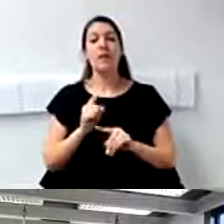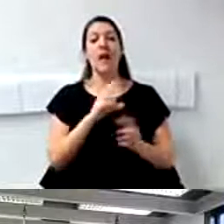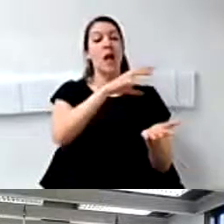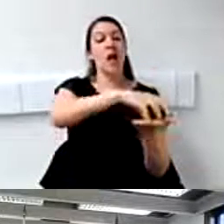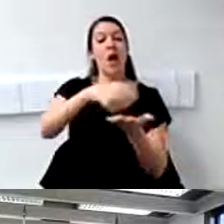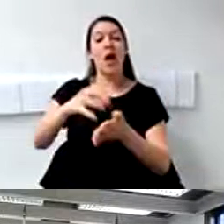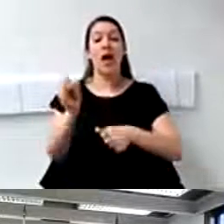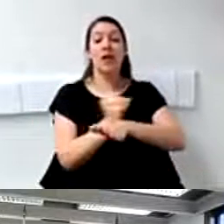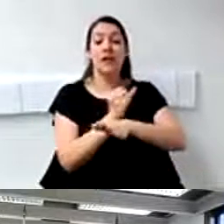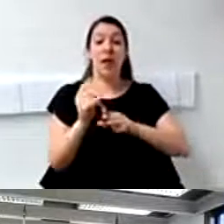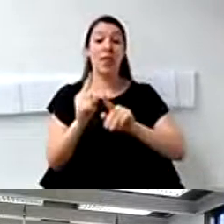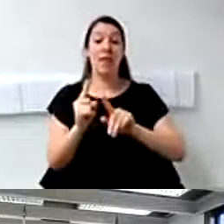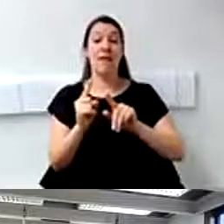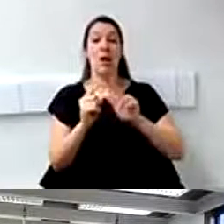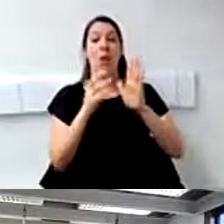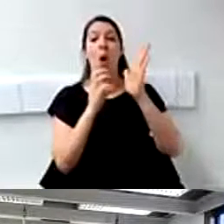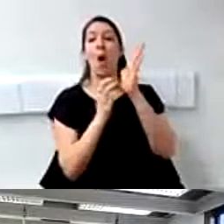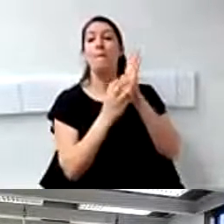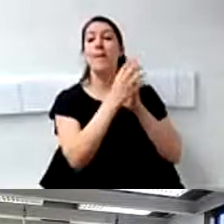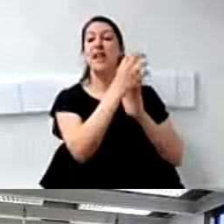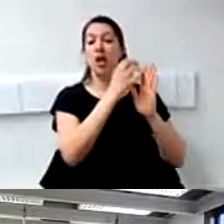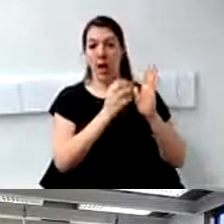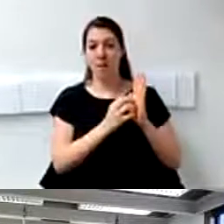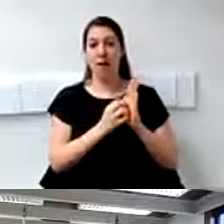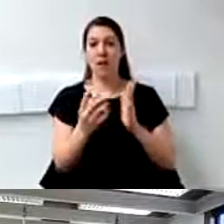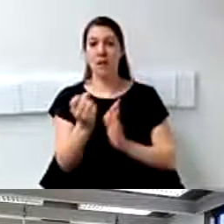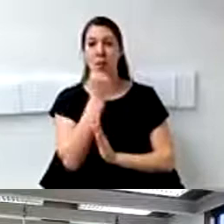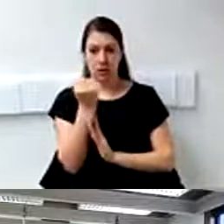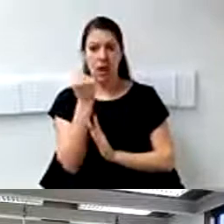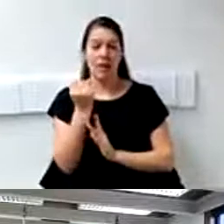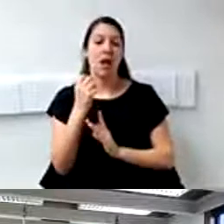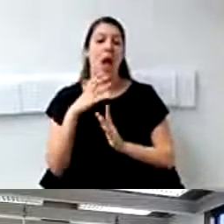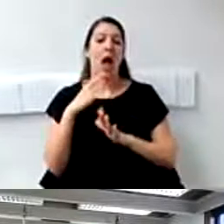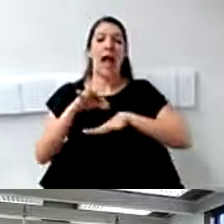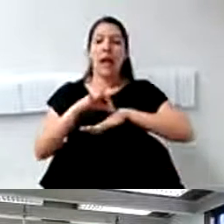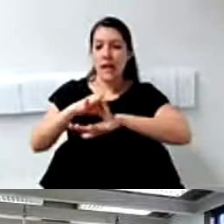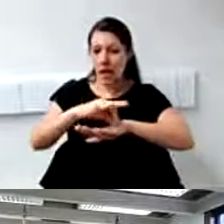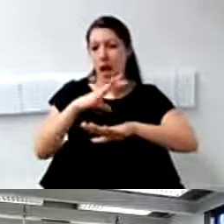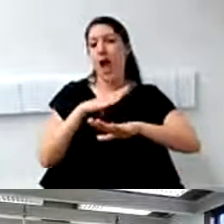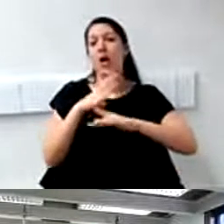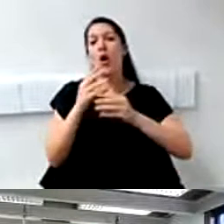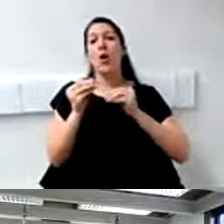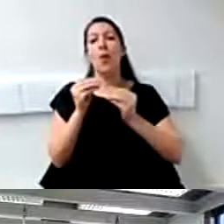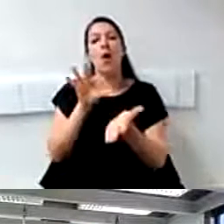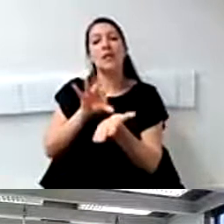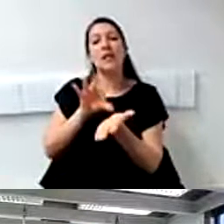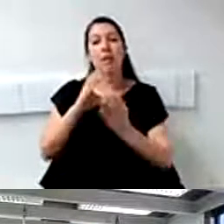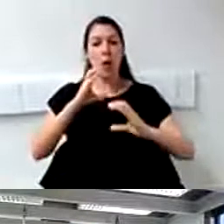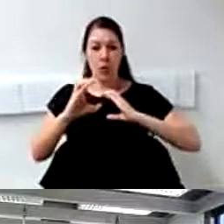poseer pictogramas informativos. En la guía aparecen unos pictogramas o sistemas alternativos de